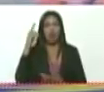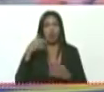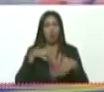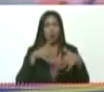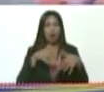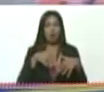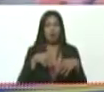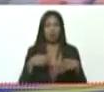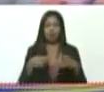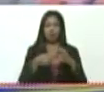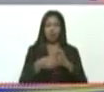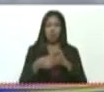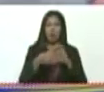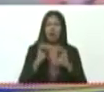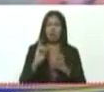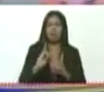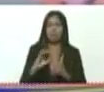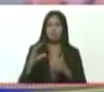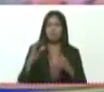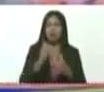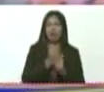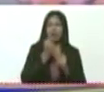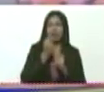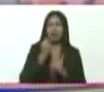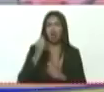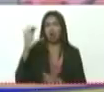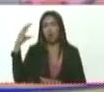manos de la oligarquía colombiana. Traidor.